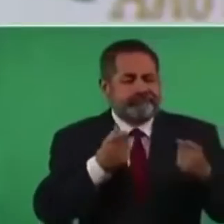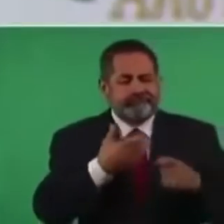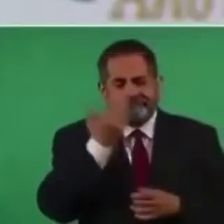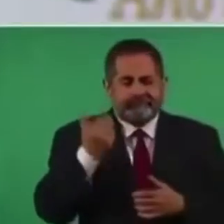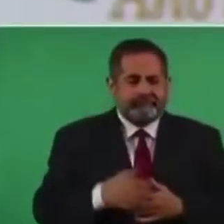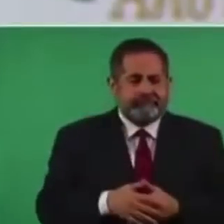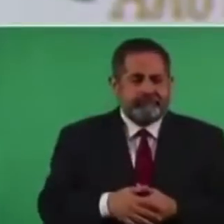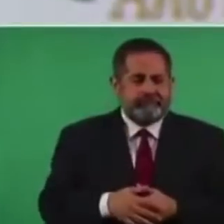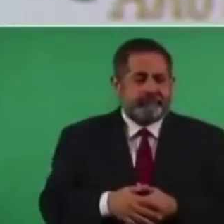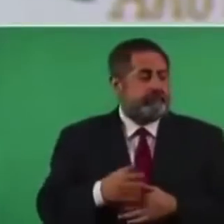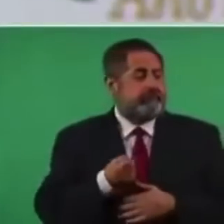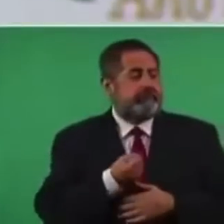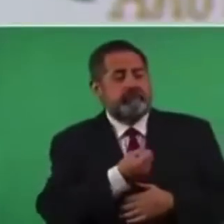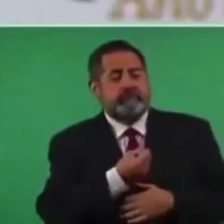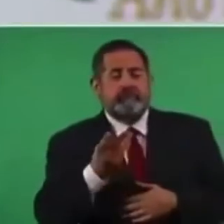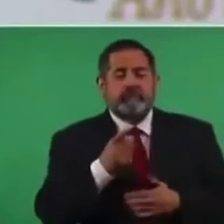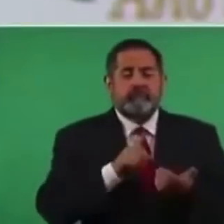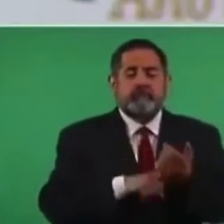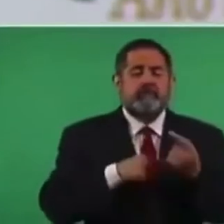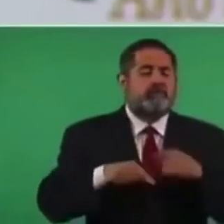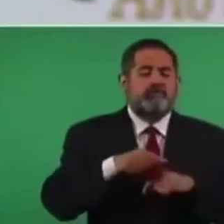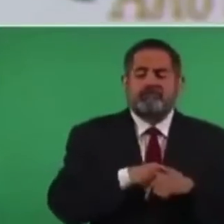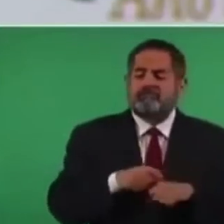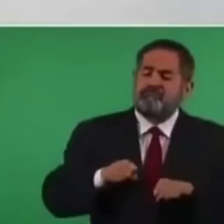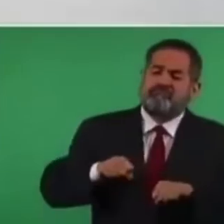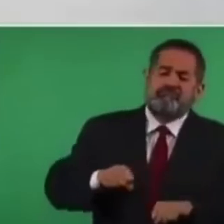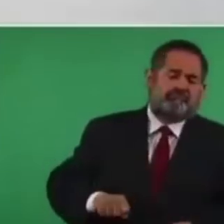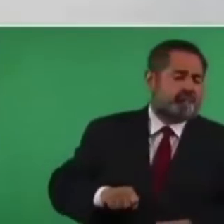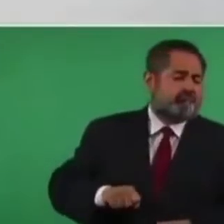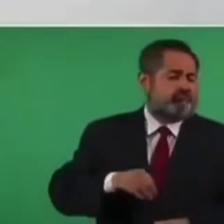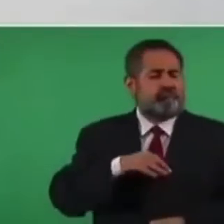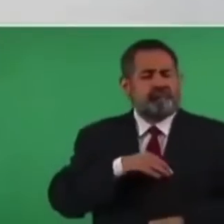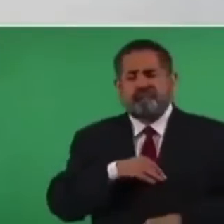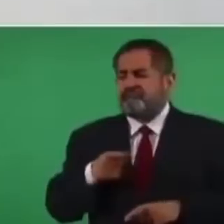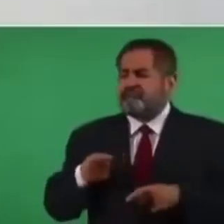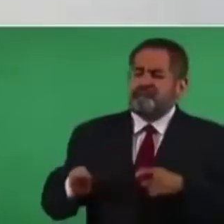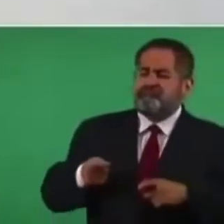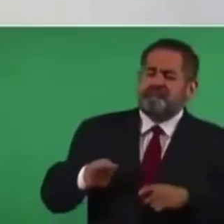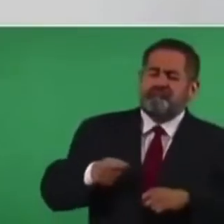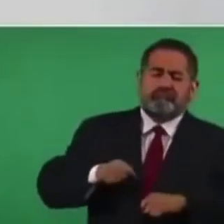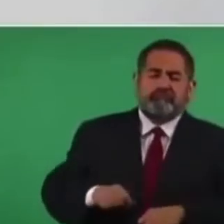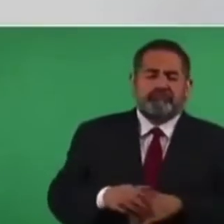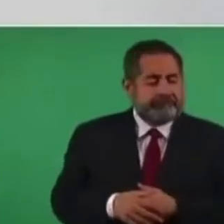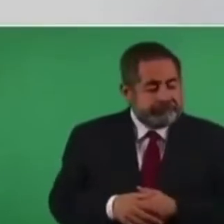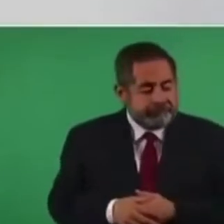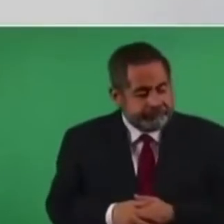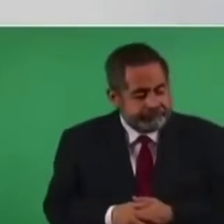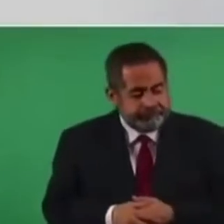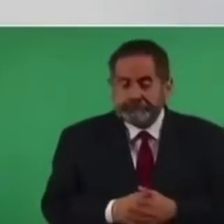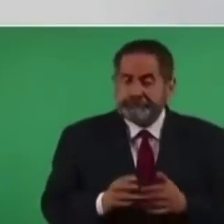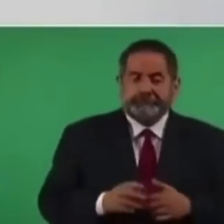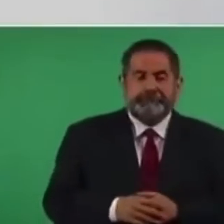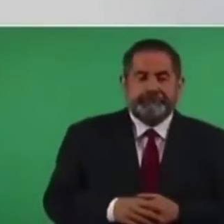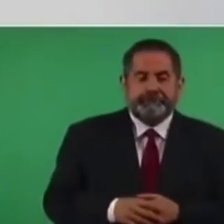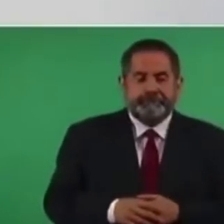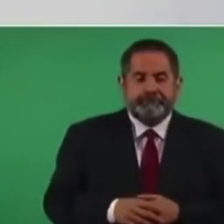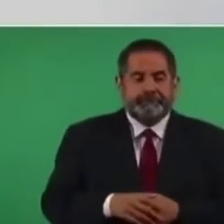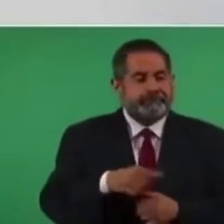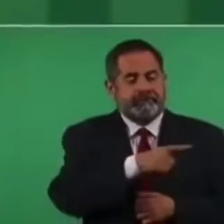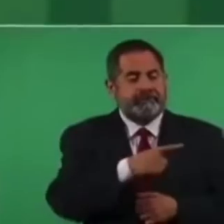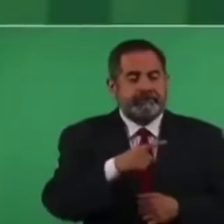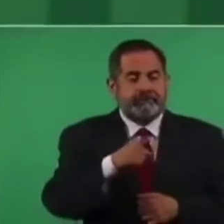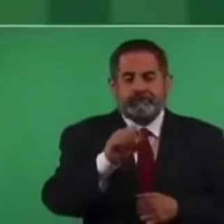qué se siente en este muy poderosos yo creo que tienen menos recursos